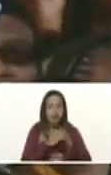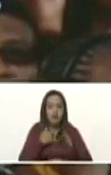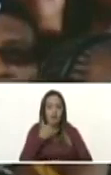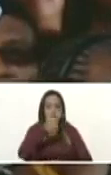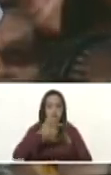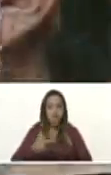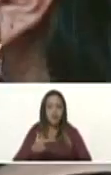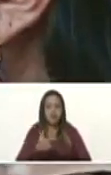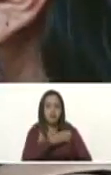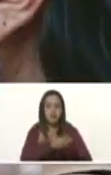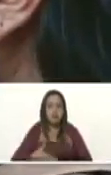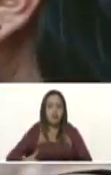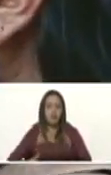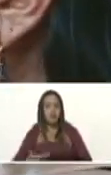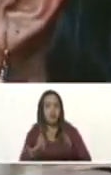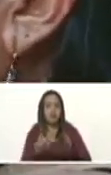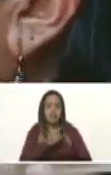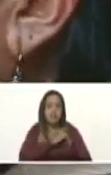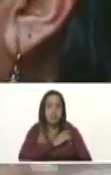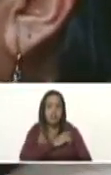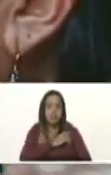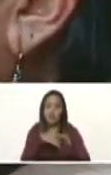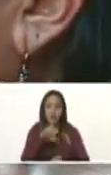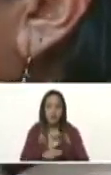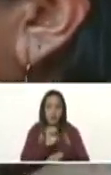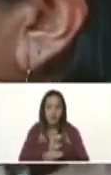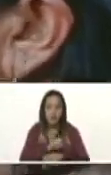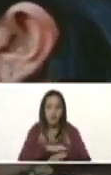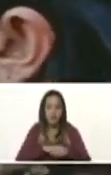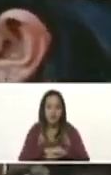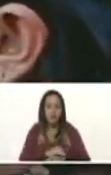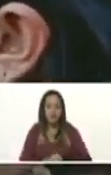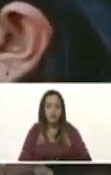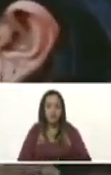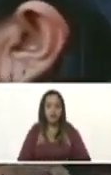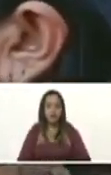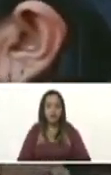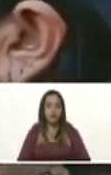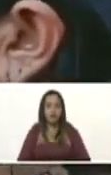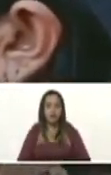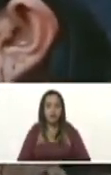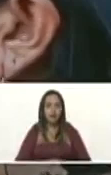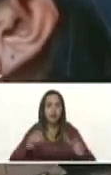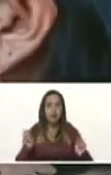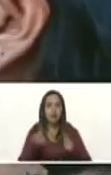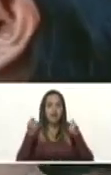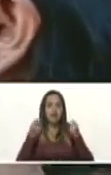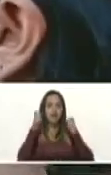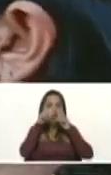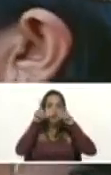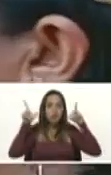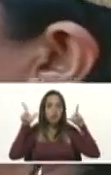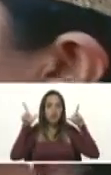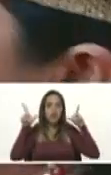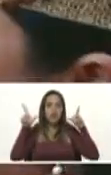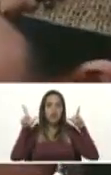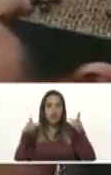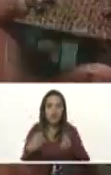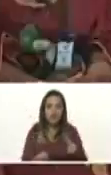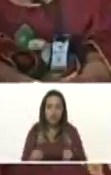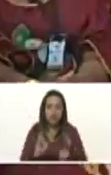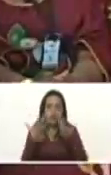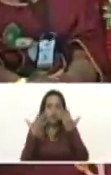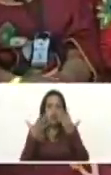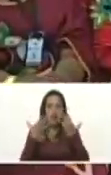Celebramos Vemos el despertar volcánico del pueblo